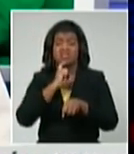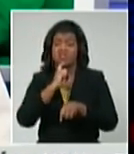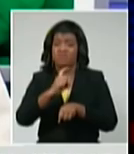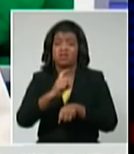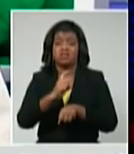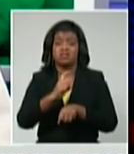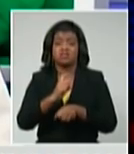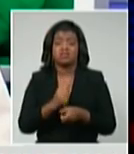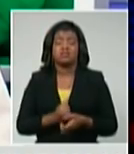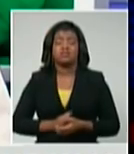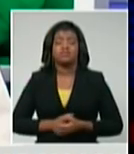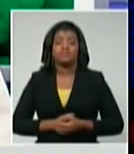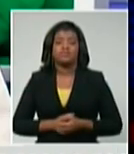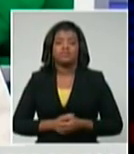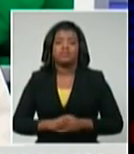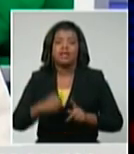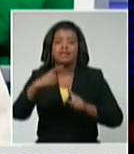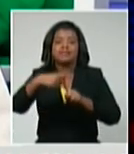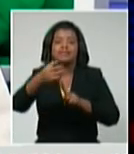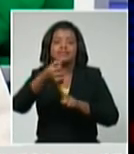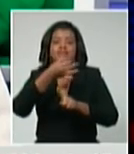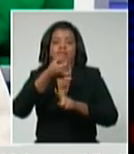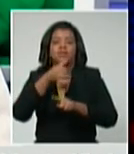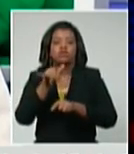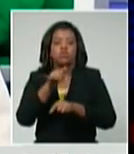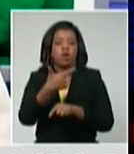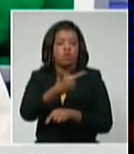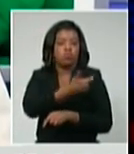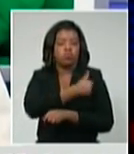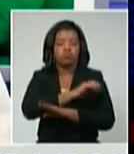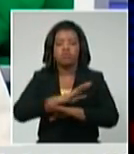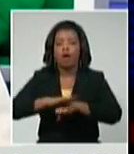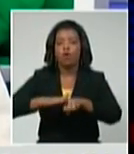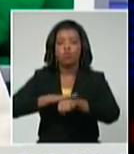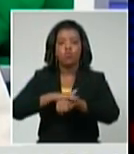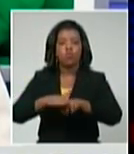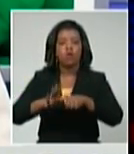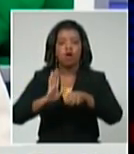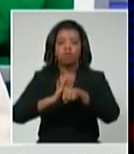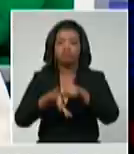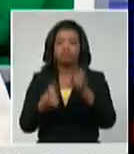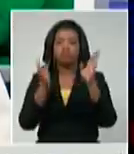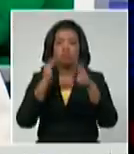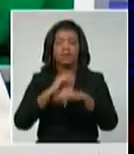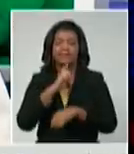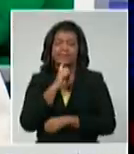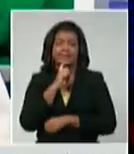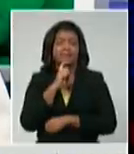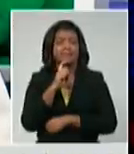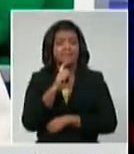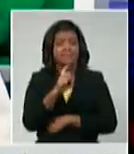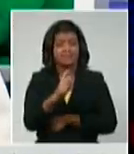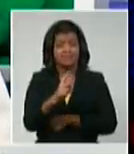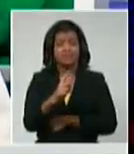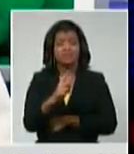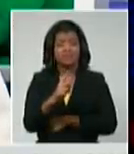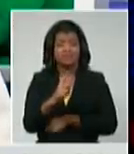encontrar un tratamiento curativo que cure la enfermedad, como existen en muchas enfermedades